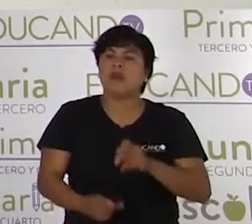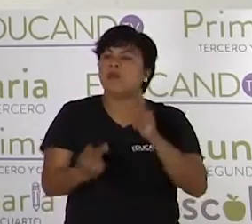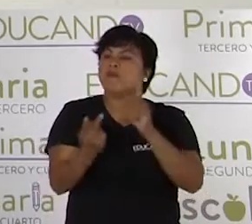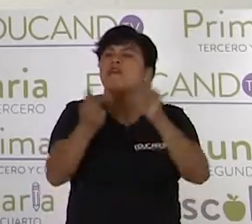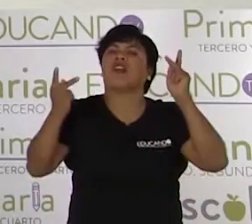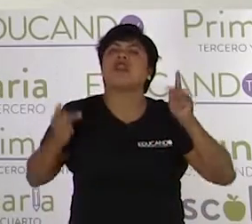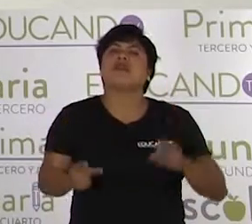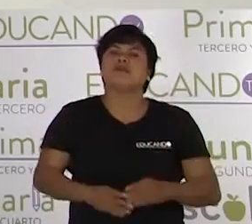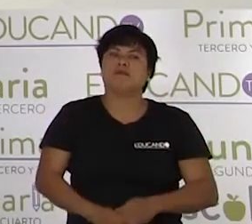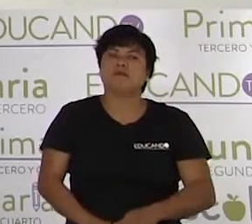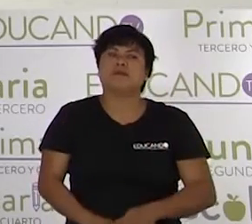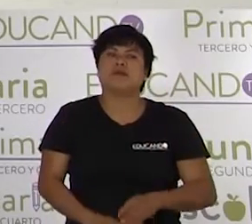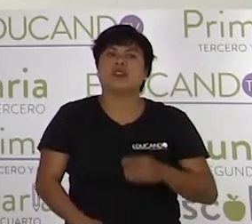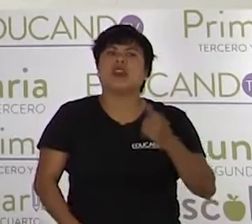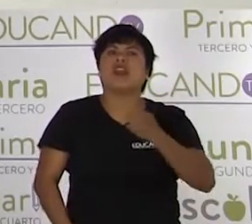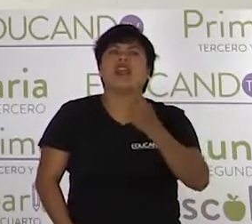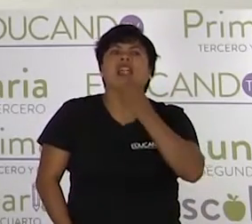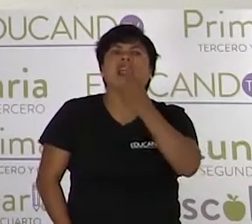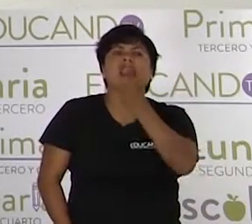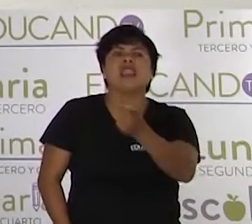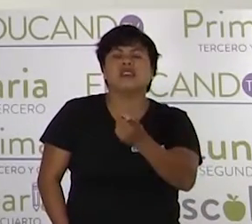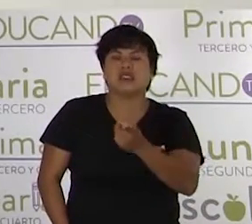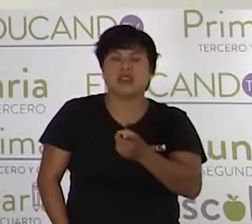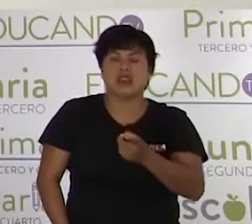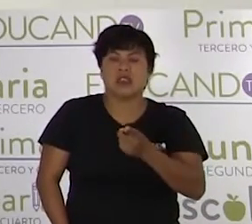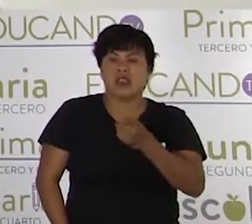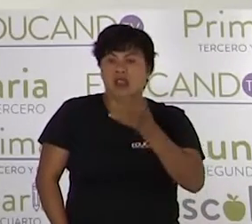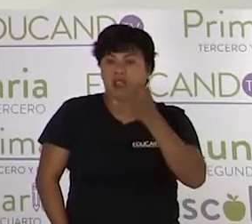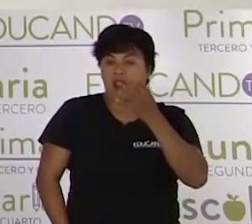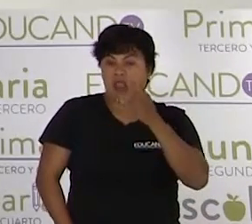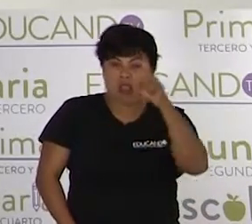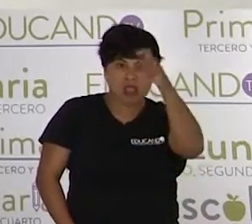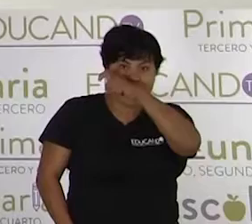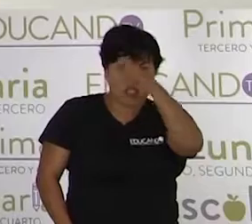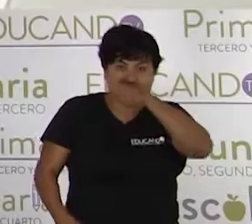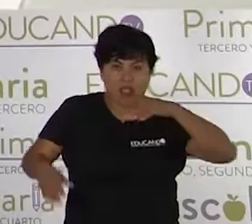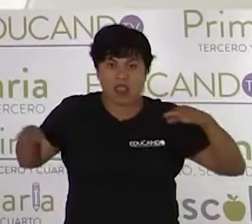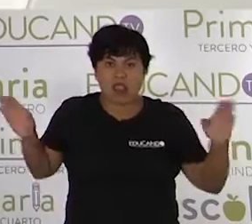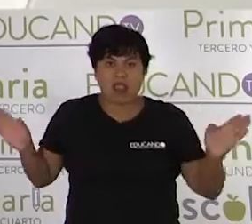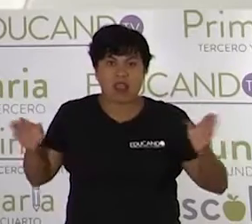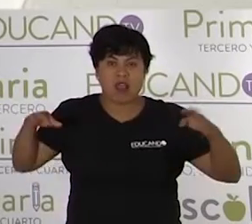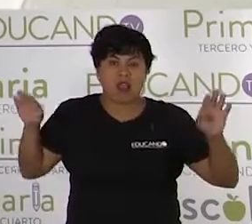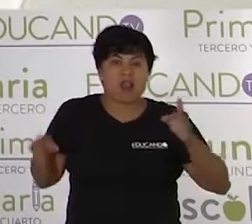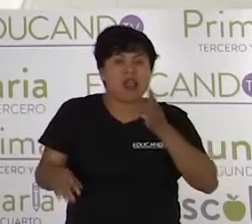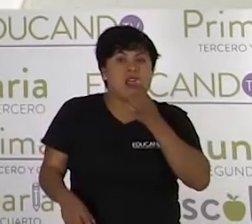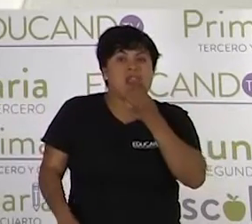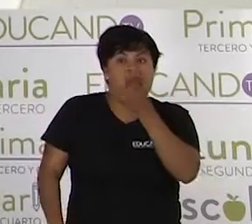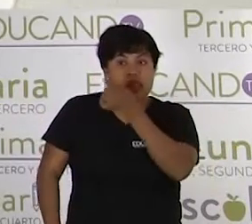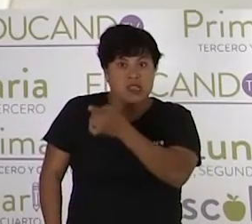Perfecto. ¿Qué le dijo el águila? Le dijo,